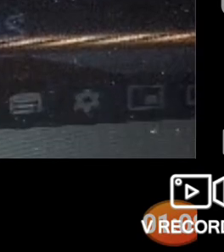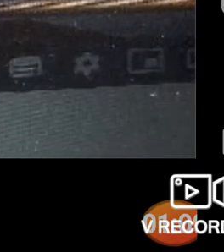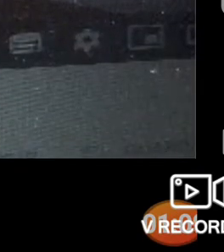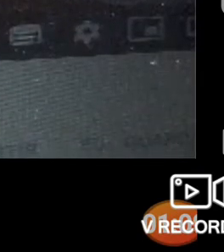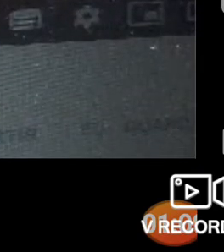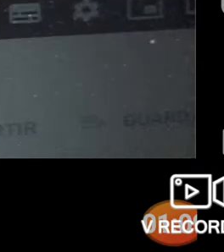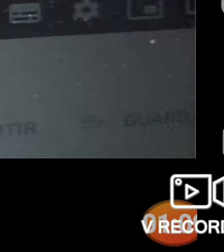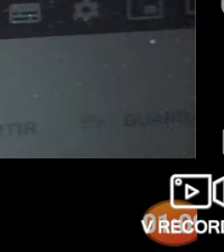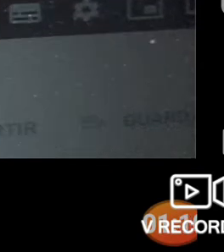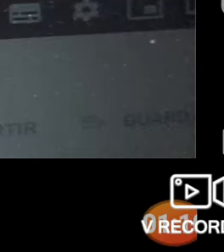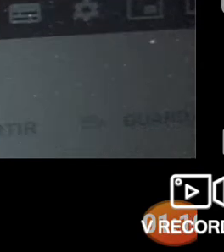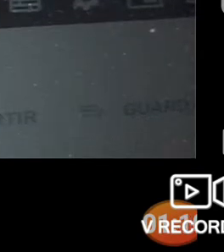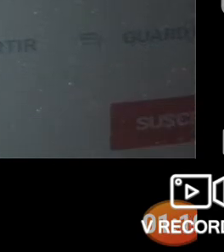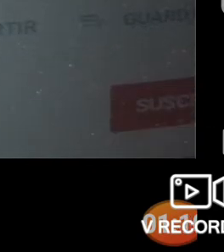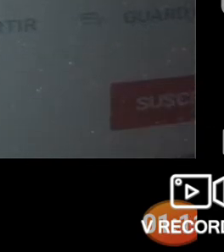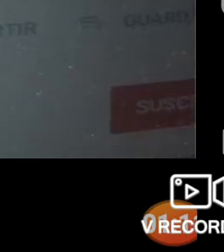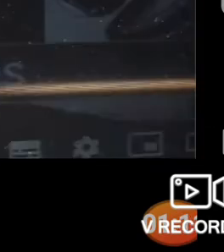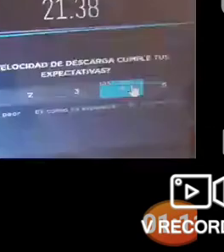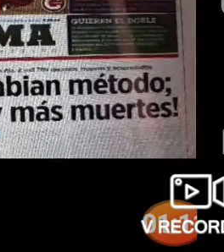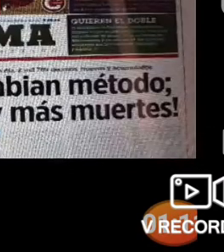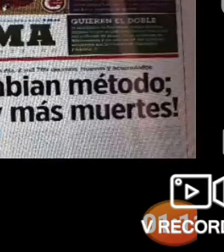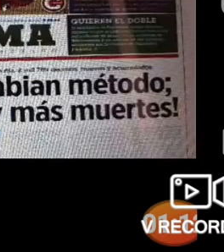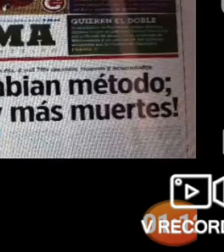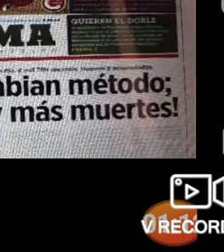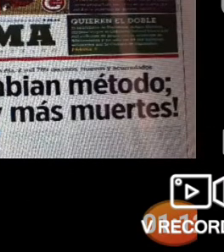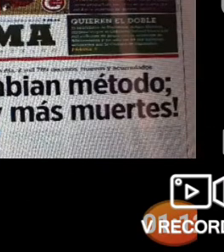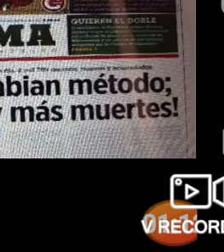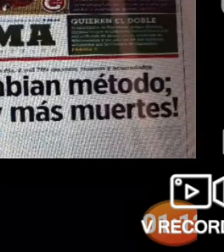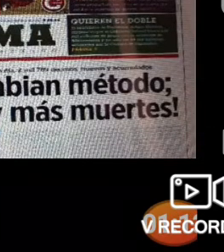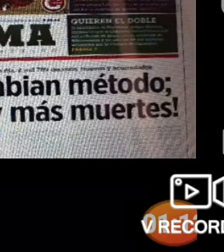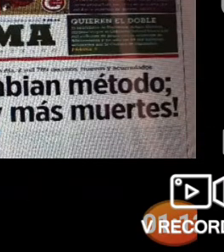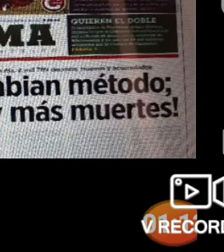esto es lo que está pasando, ¿no?